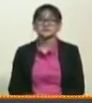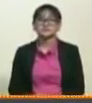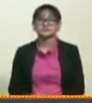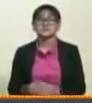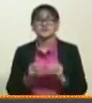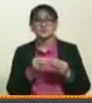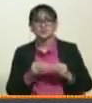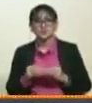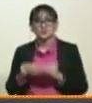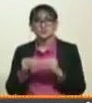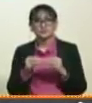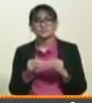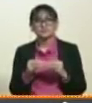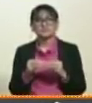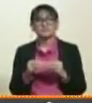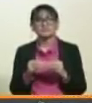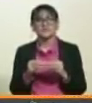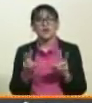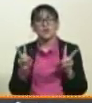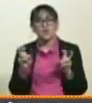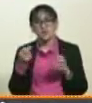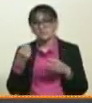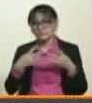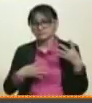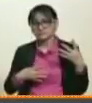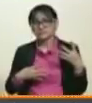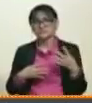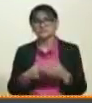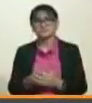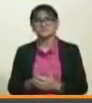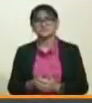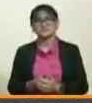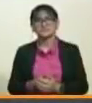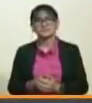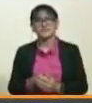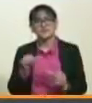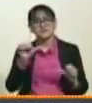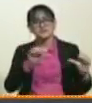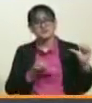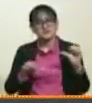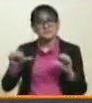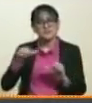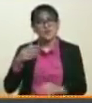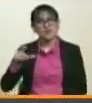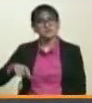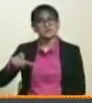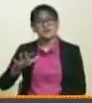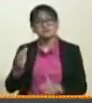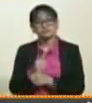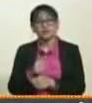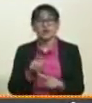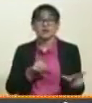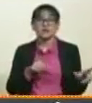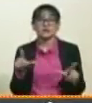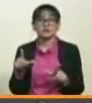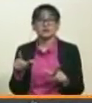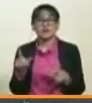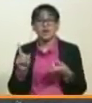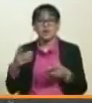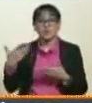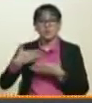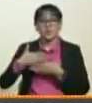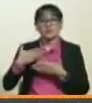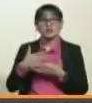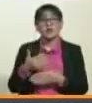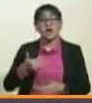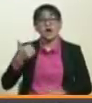mayor filtro nuevo es unos químicos que se están necesitando que ya los conseguimos porque nos están bloqueando ante